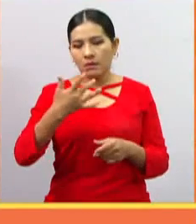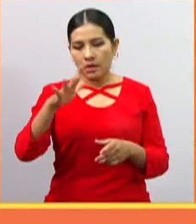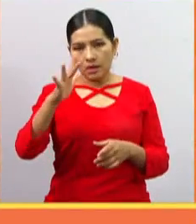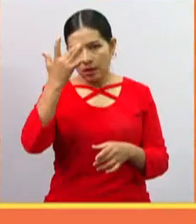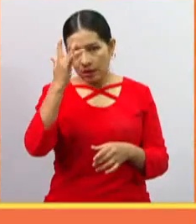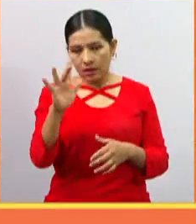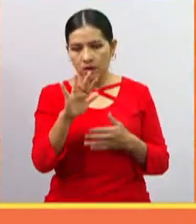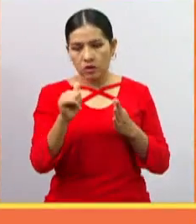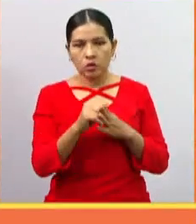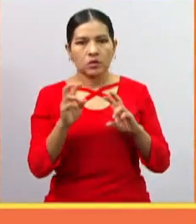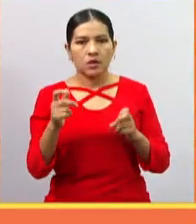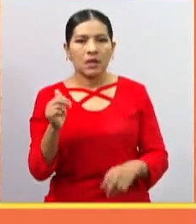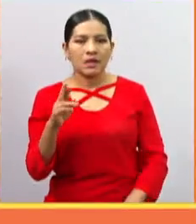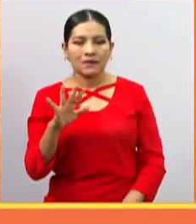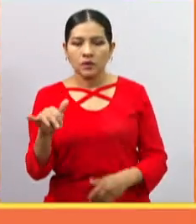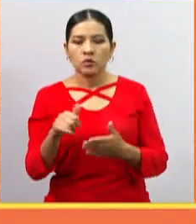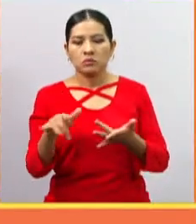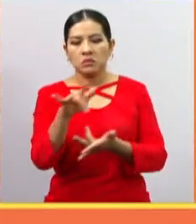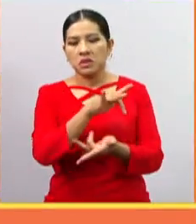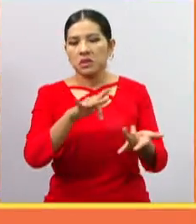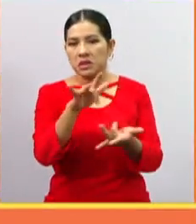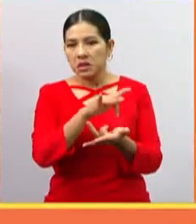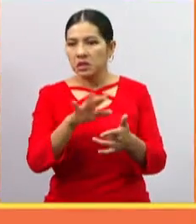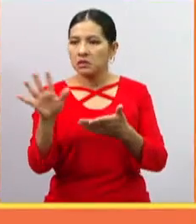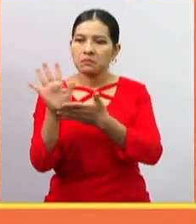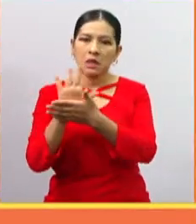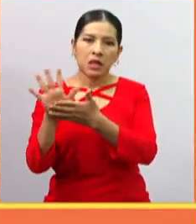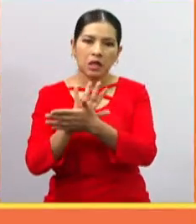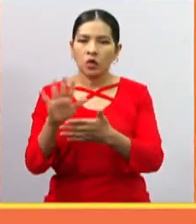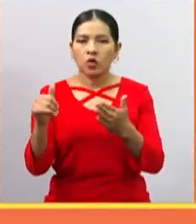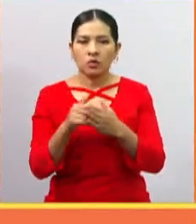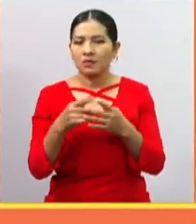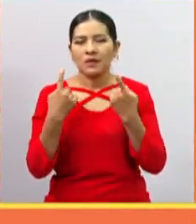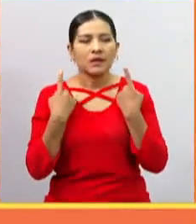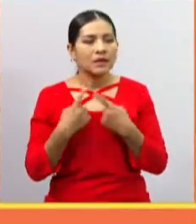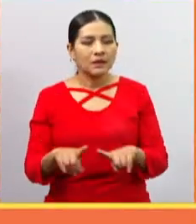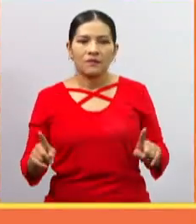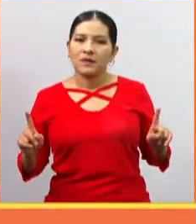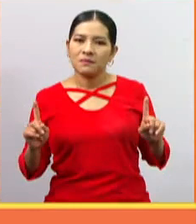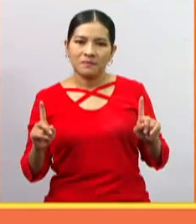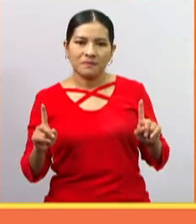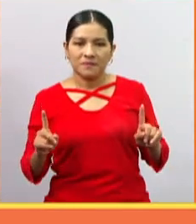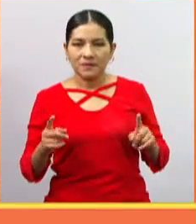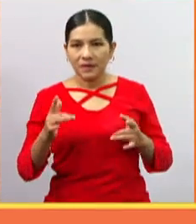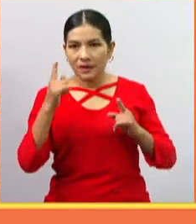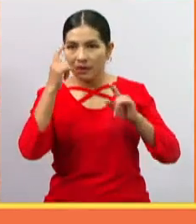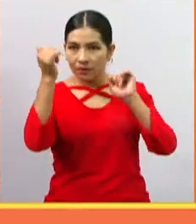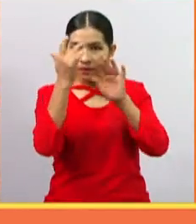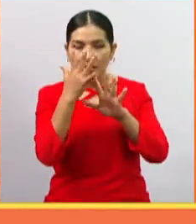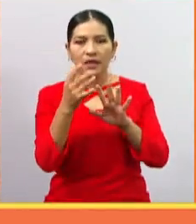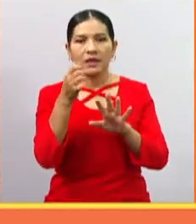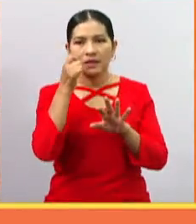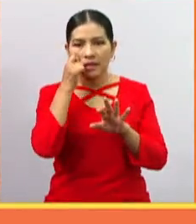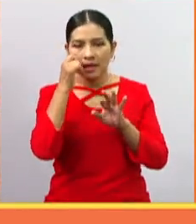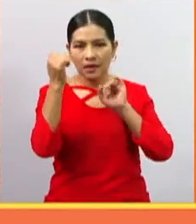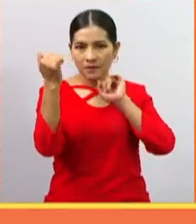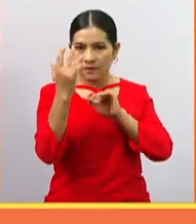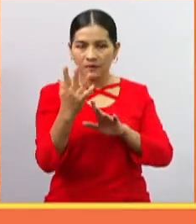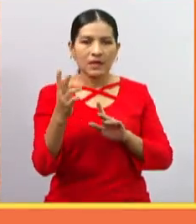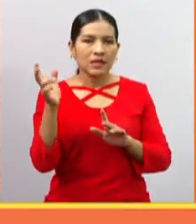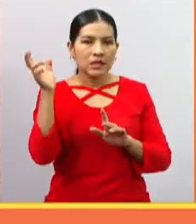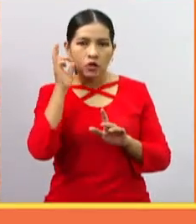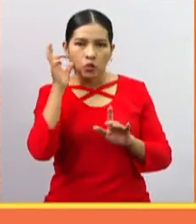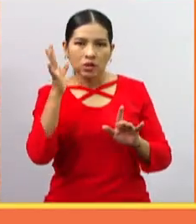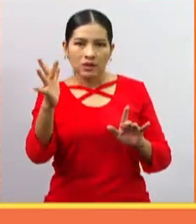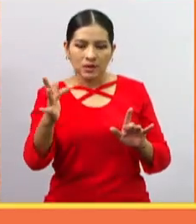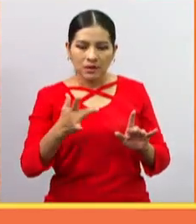artificial, ni por los CDs, ni por las películas, ni por nada. Si bien las posibilidades